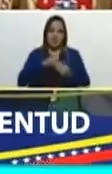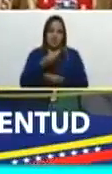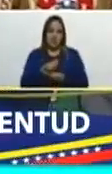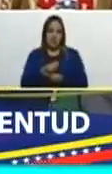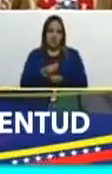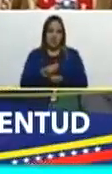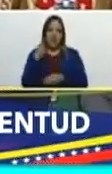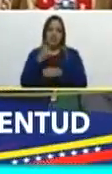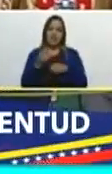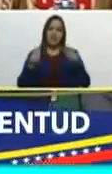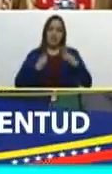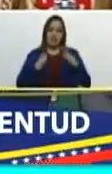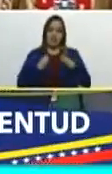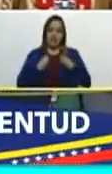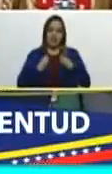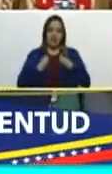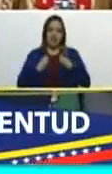toca vivir